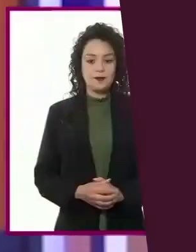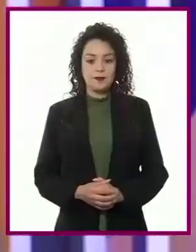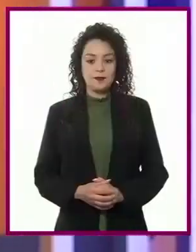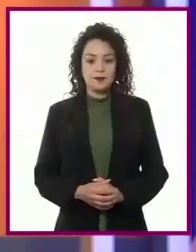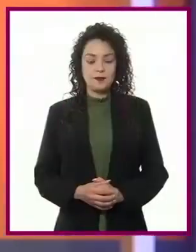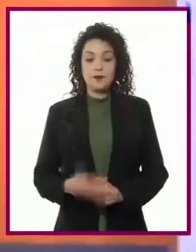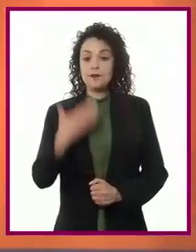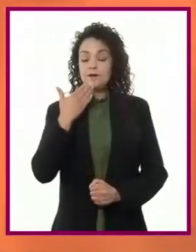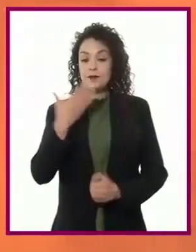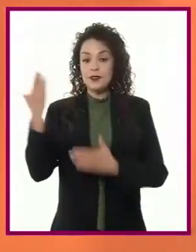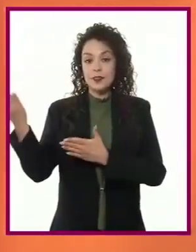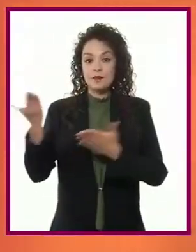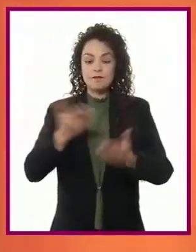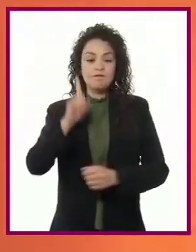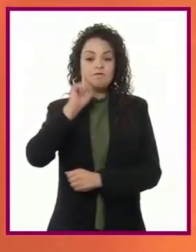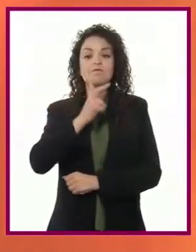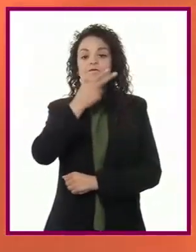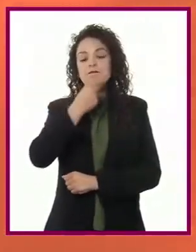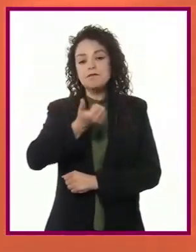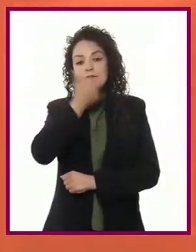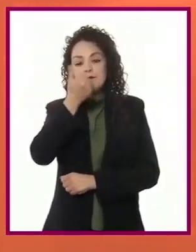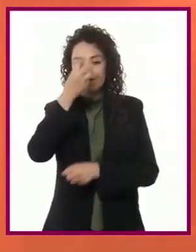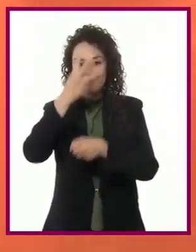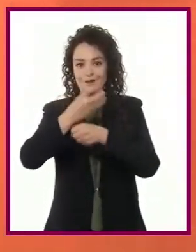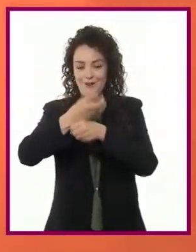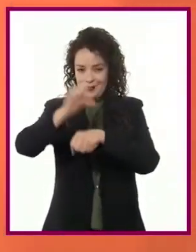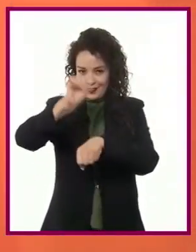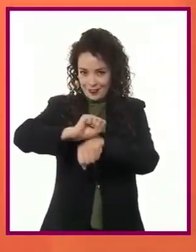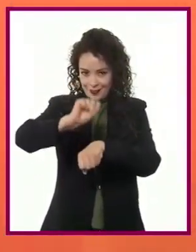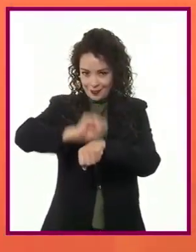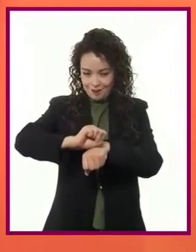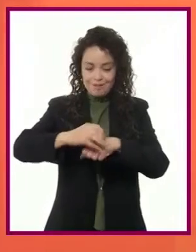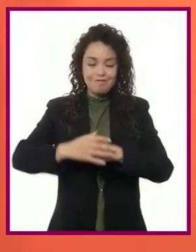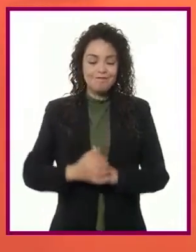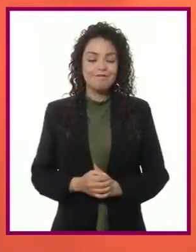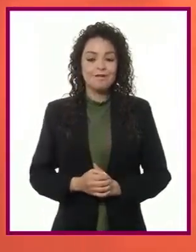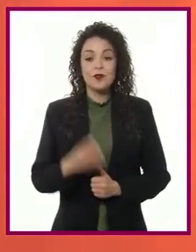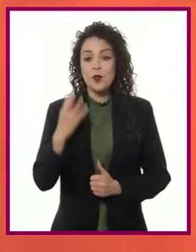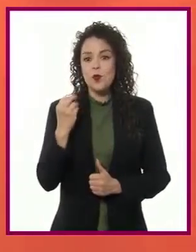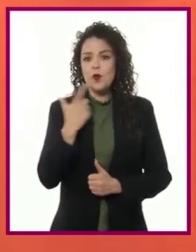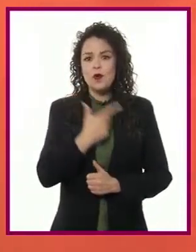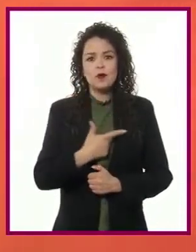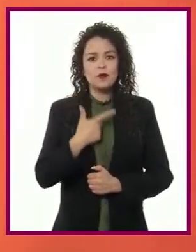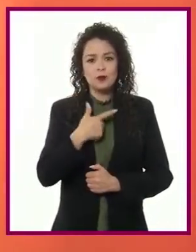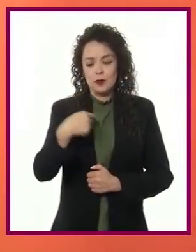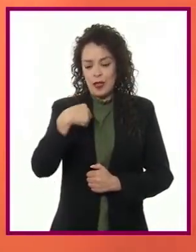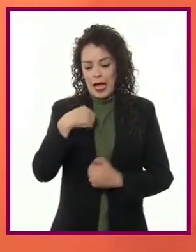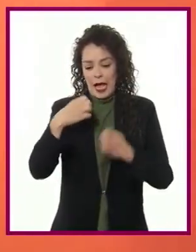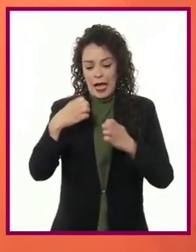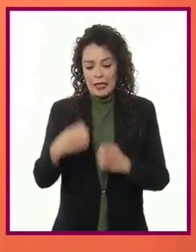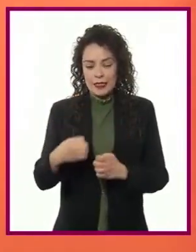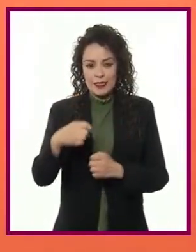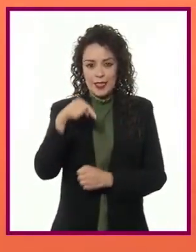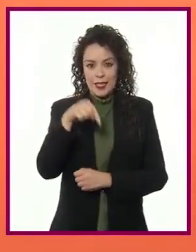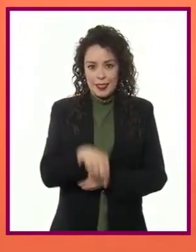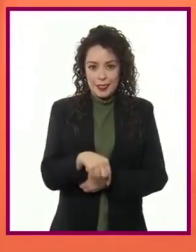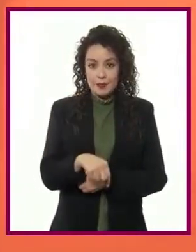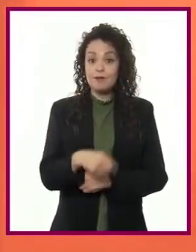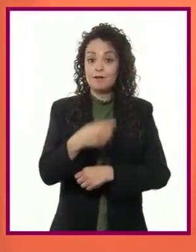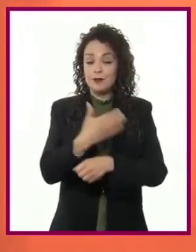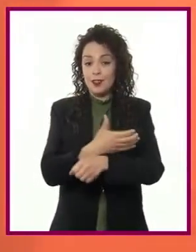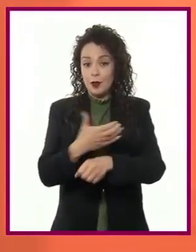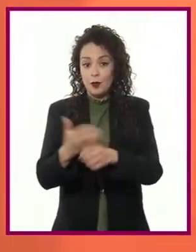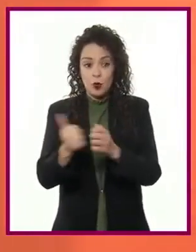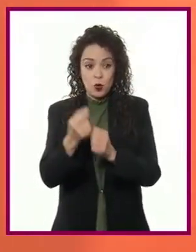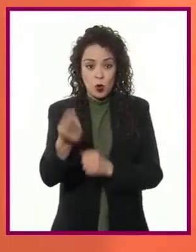Bienvenidas y bienvenidos, alumnas y alumnos de tercer grado de secundaria. Me da mucho gusto que nos acompañe en una sesión más de Aprende